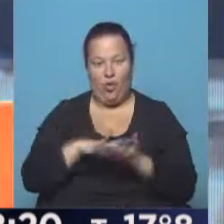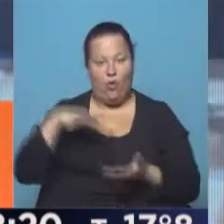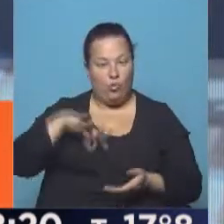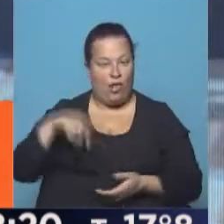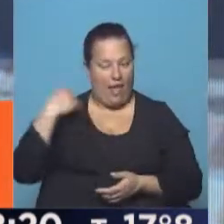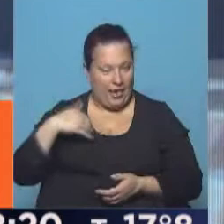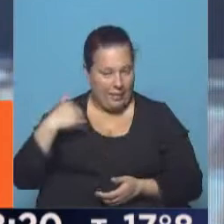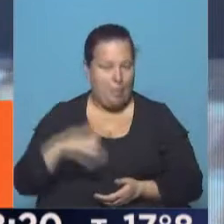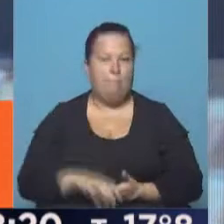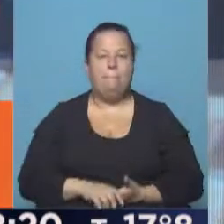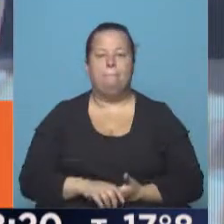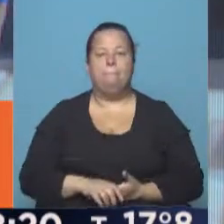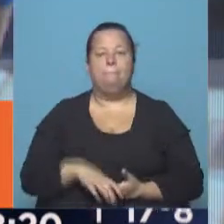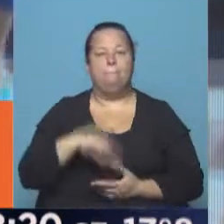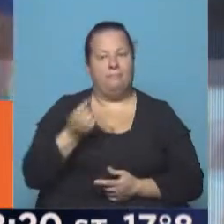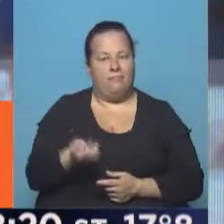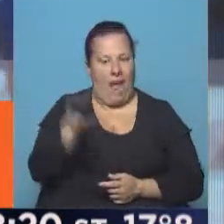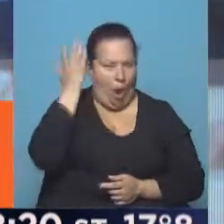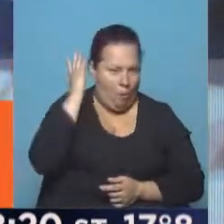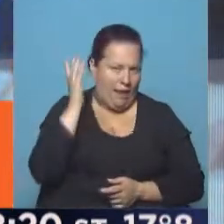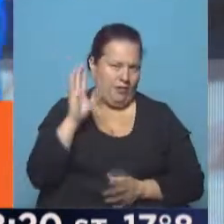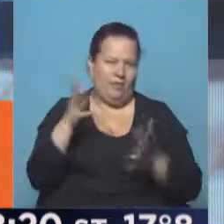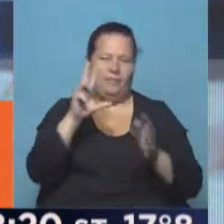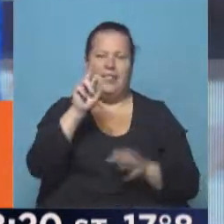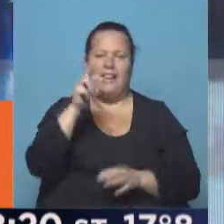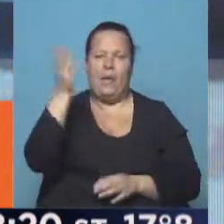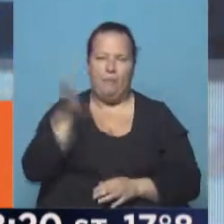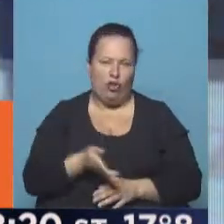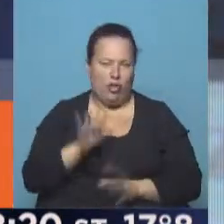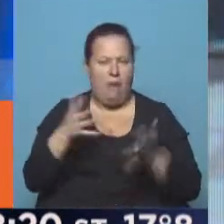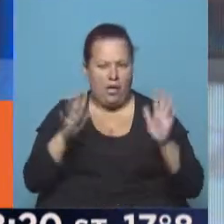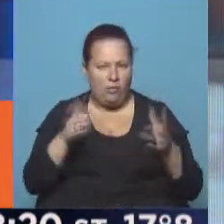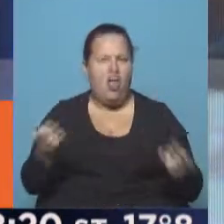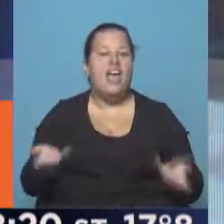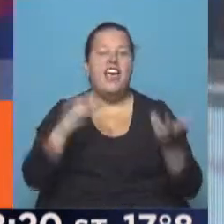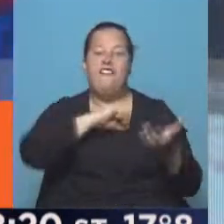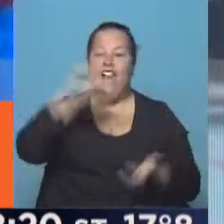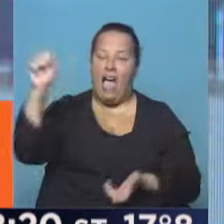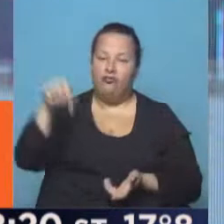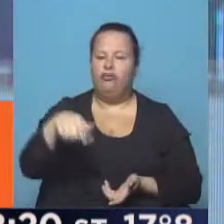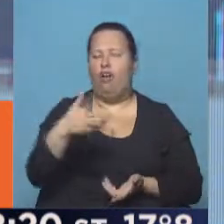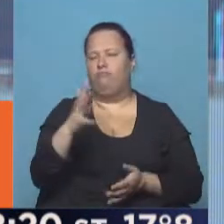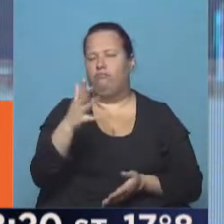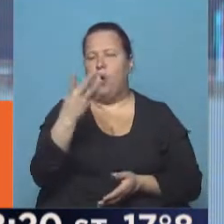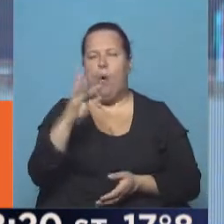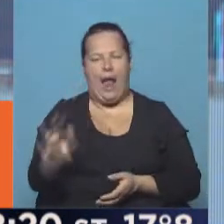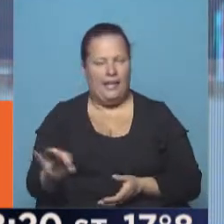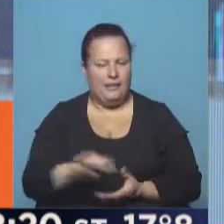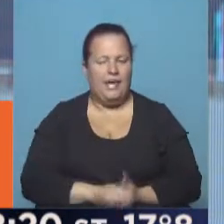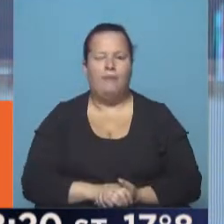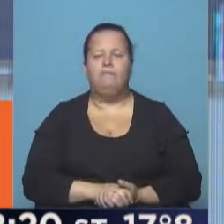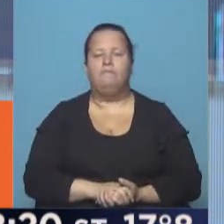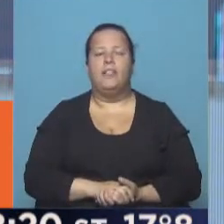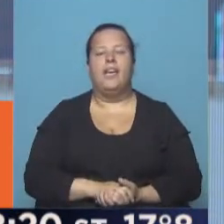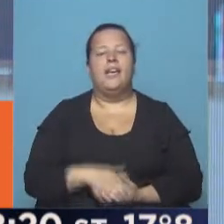la Argentina. Uh-huh. Tuvimos aumentos que estuvieron cerca del 30% más o menos, con una inflación que está cerca del